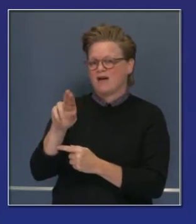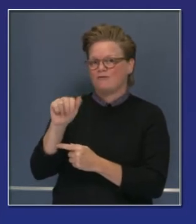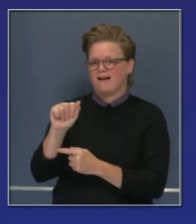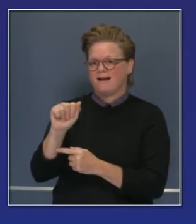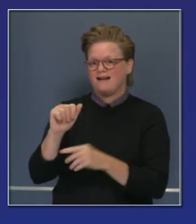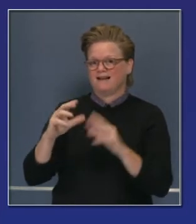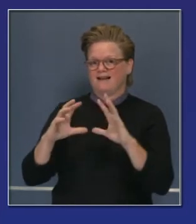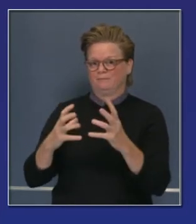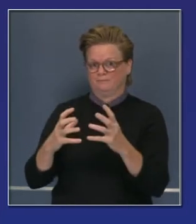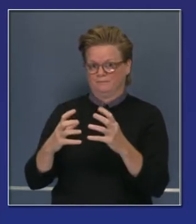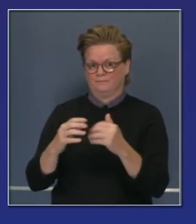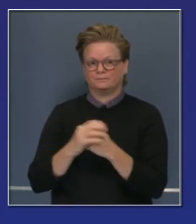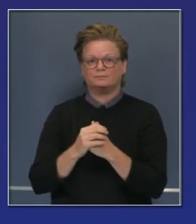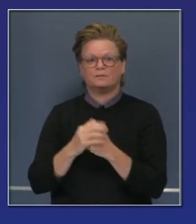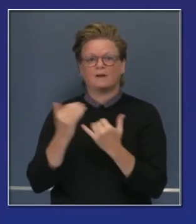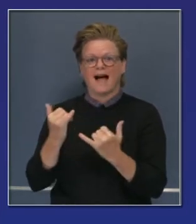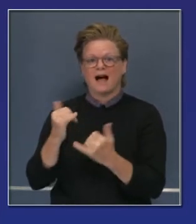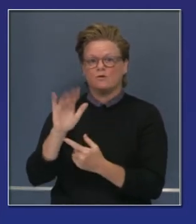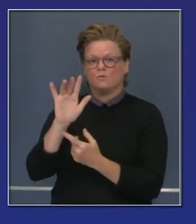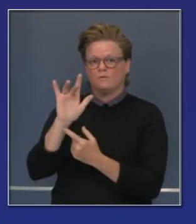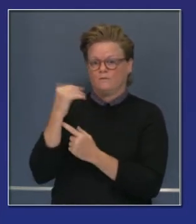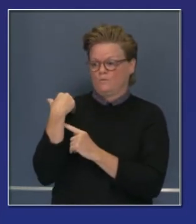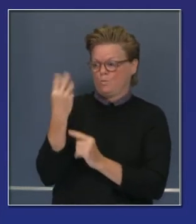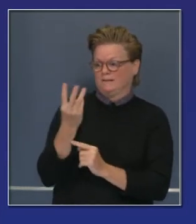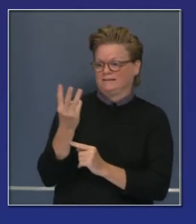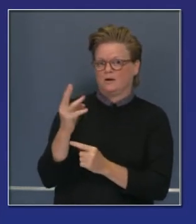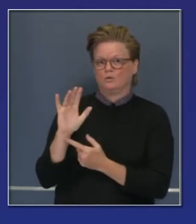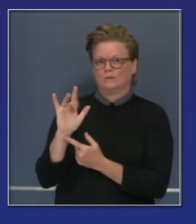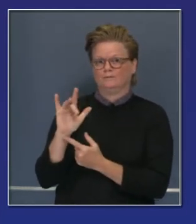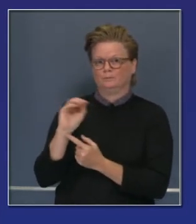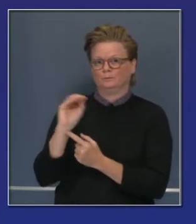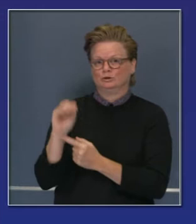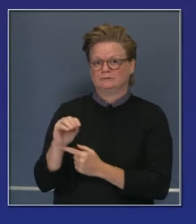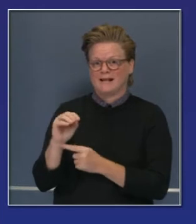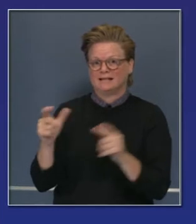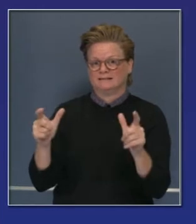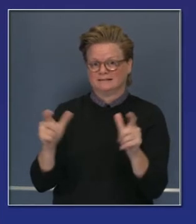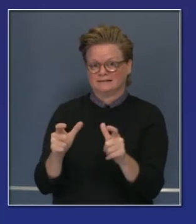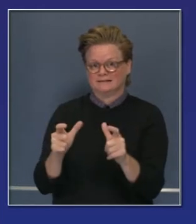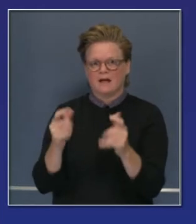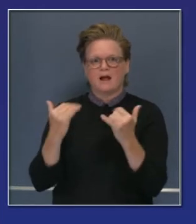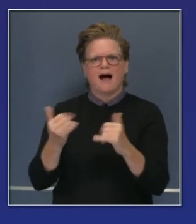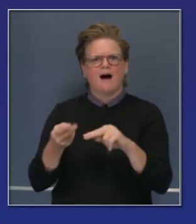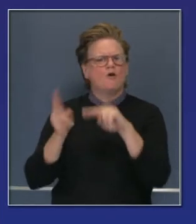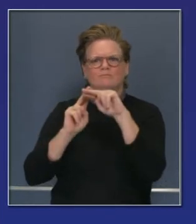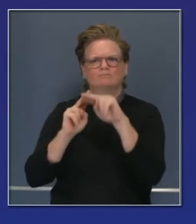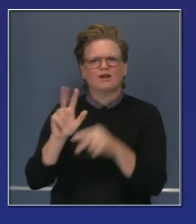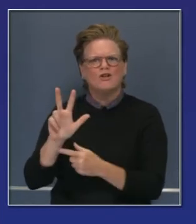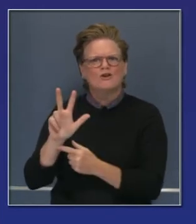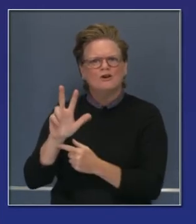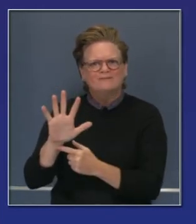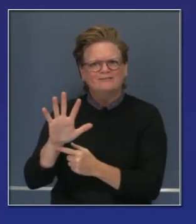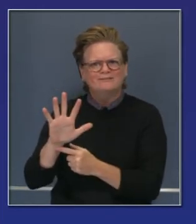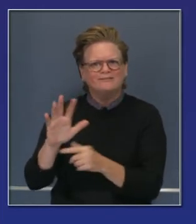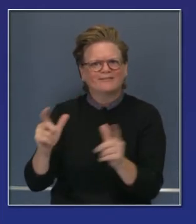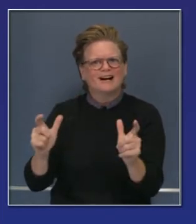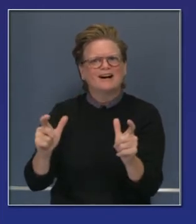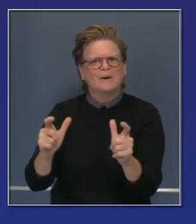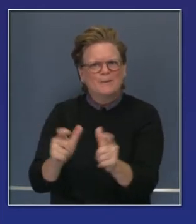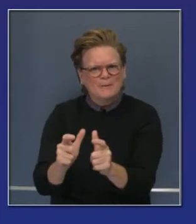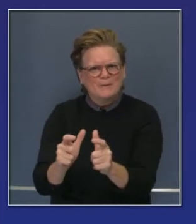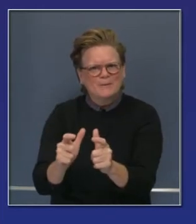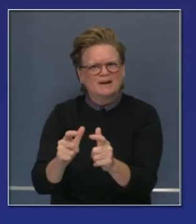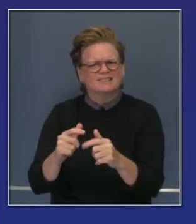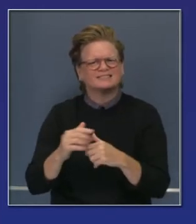Clara, tiene una contención de 25% el miércoles, hoy día a 35%.